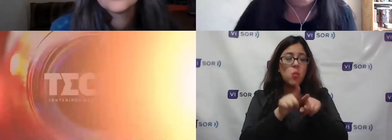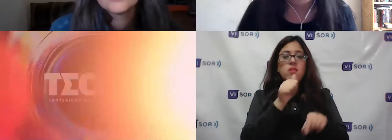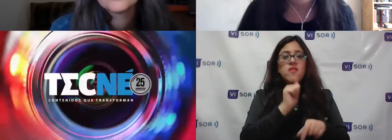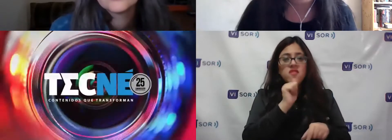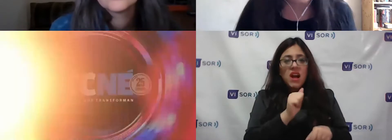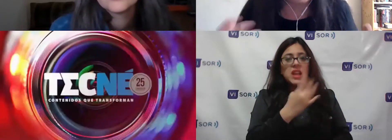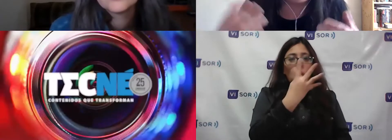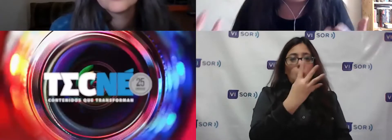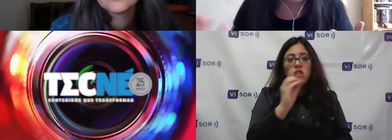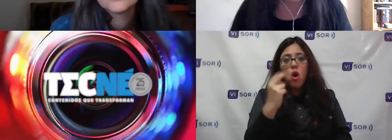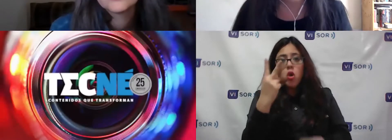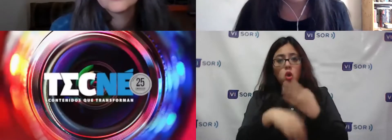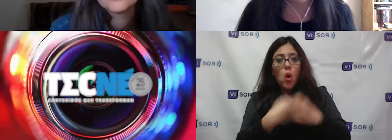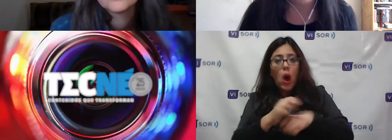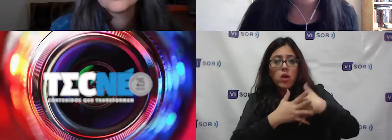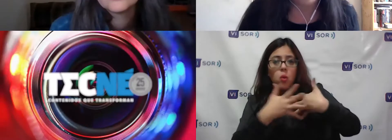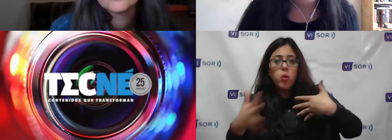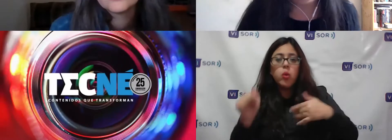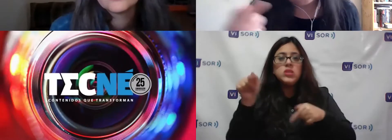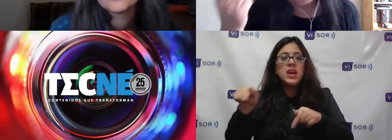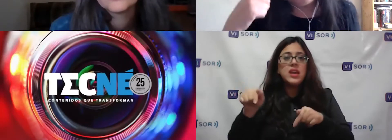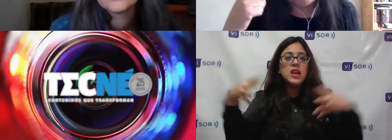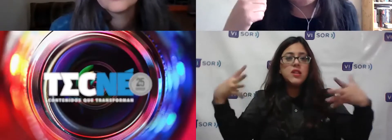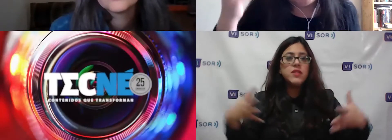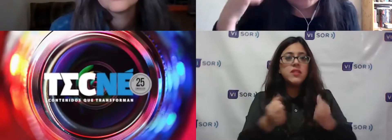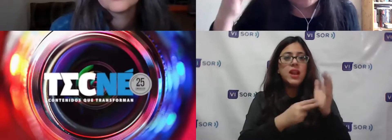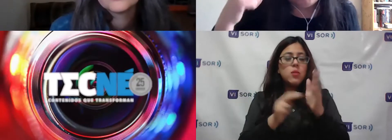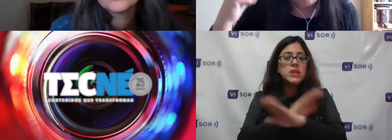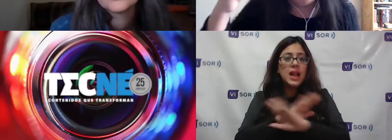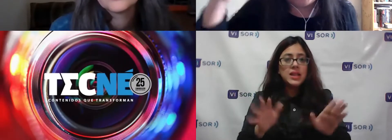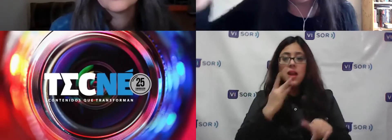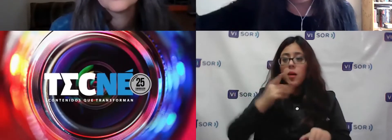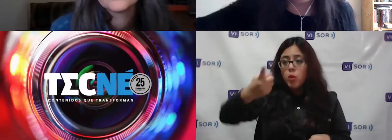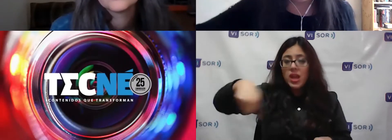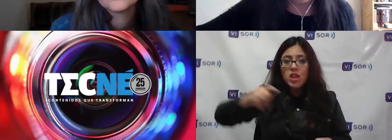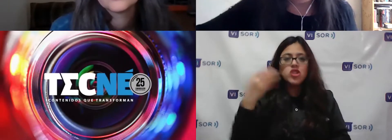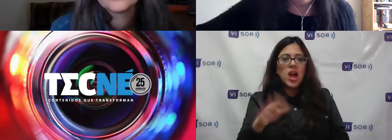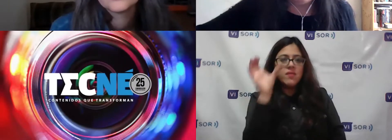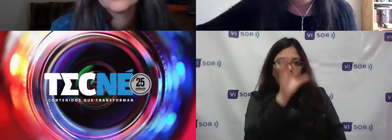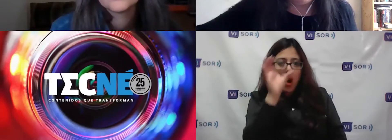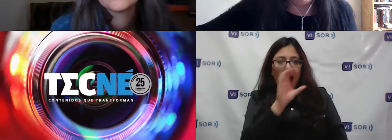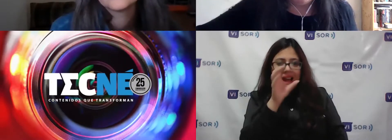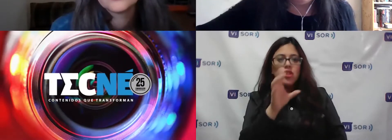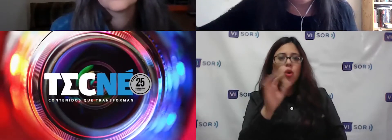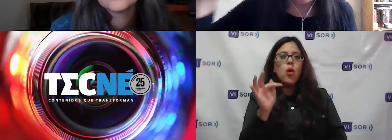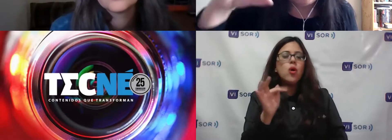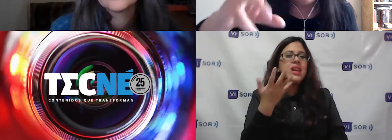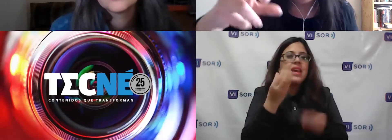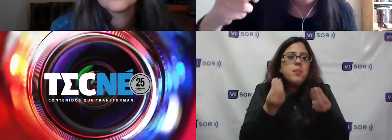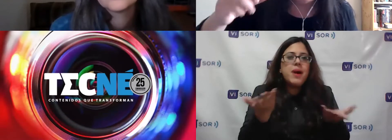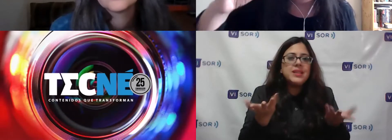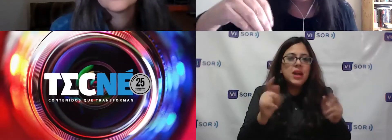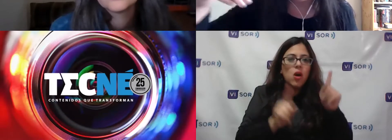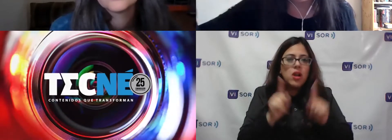no y los festivales la muestran terminada porque esos programadores ya están buscando lo que viene también ya están